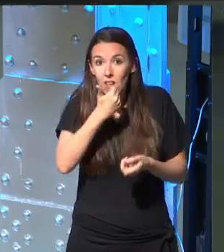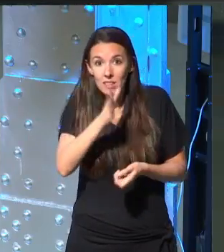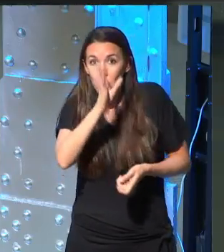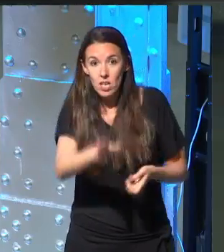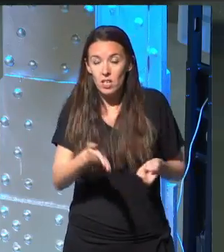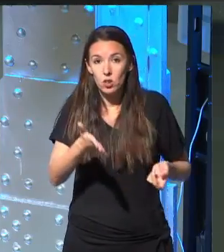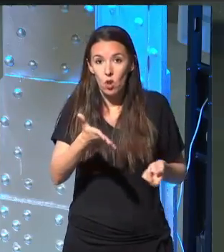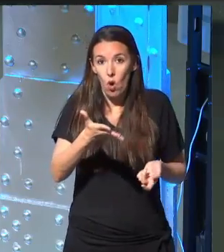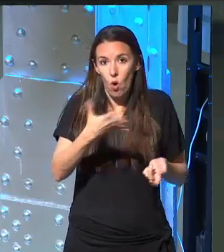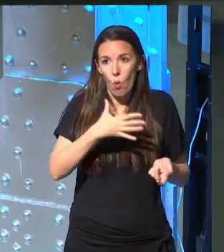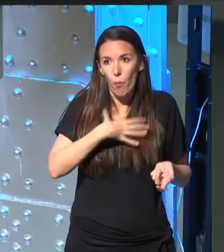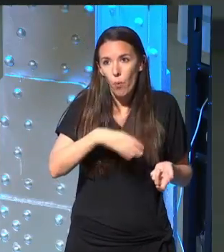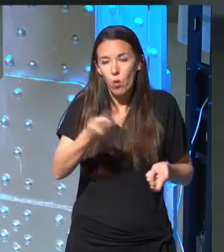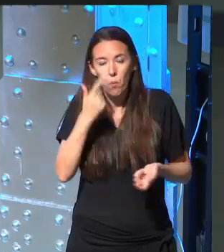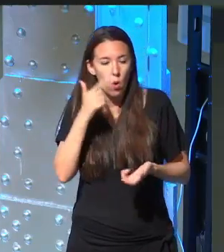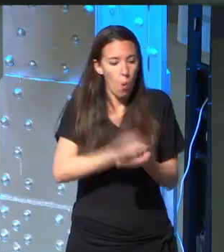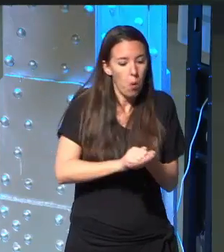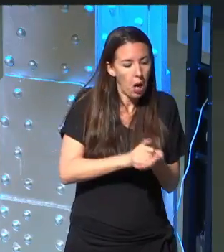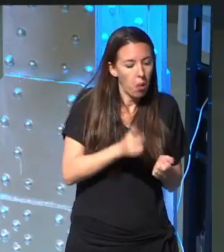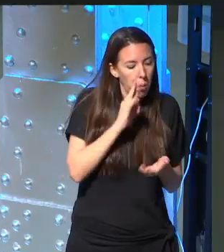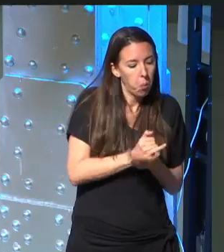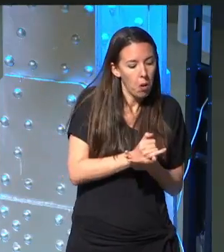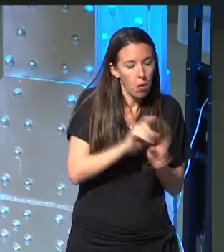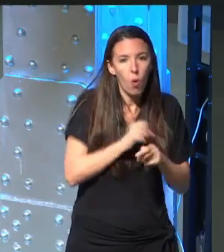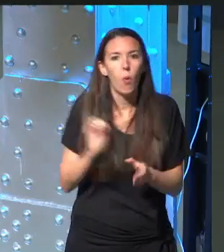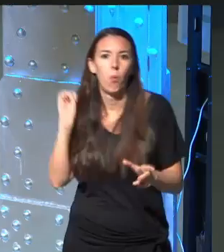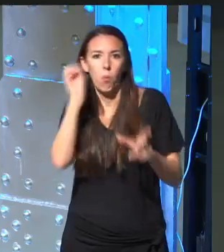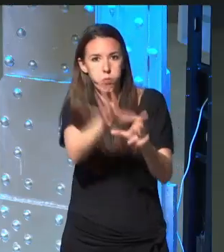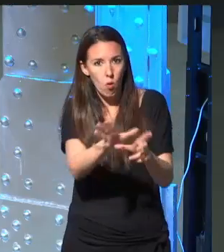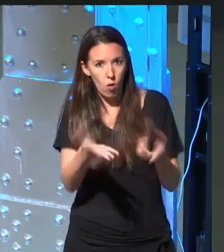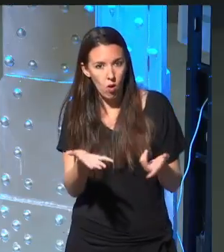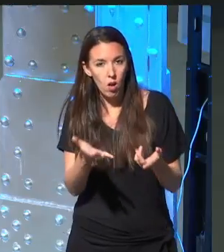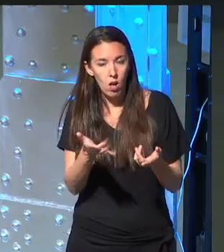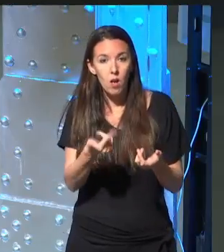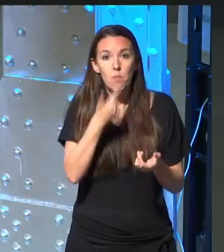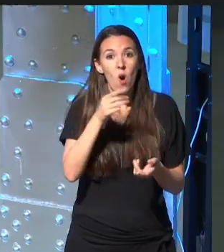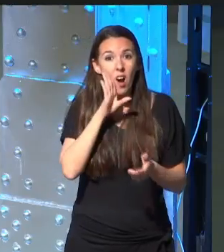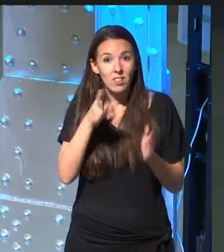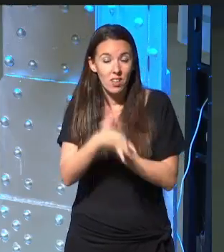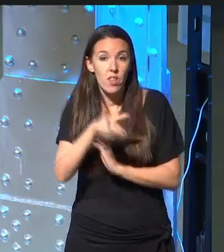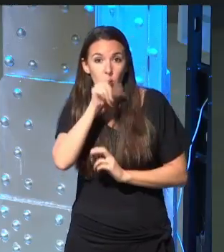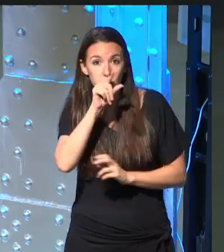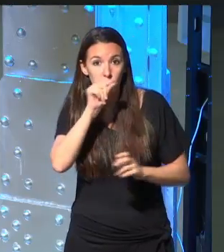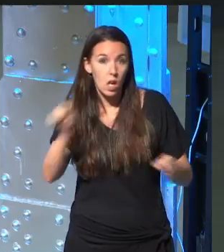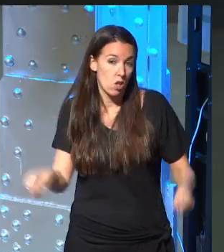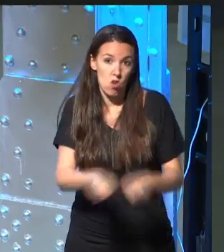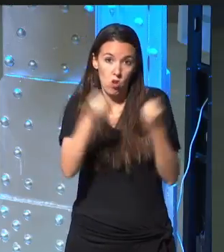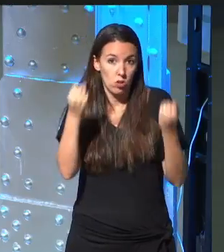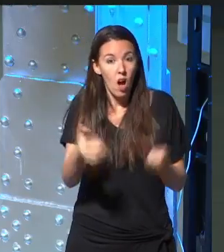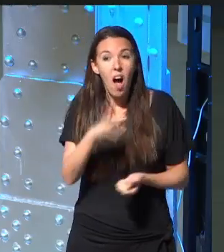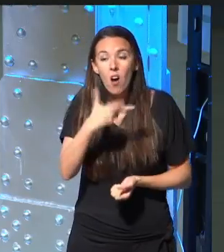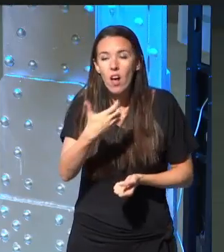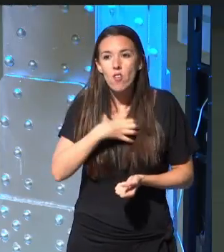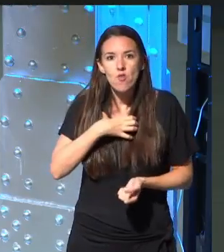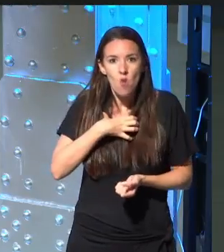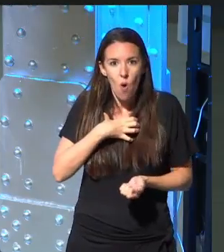directo. O sea, igual me los iba dejando un poco en borrador y los lanzaba, pero entre eso y lo que decía antes, que Twitter se rompió, sí. Es que ahora ni